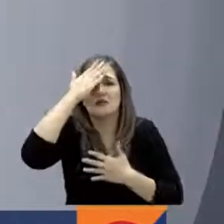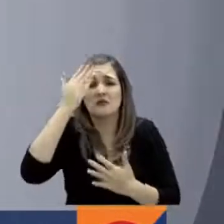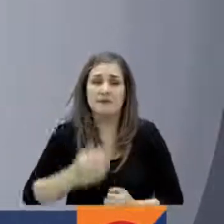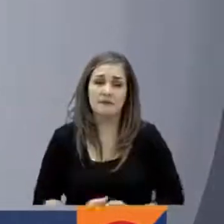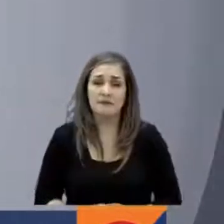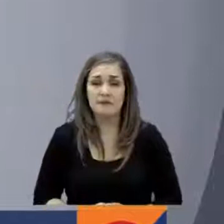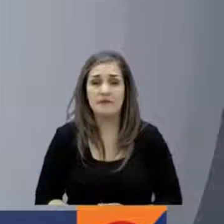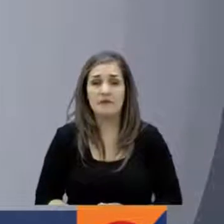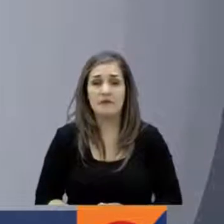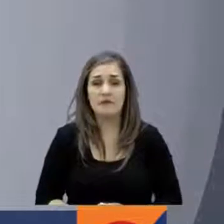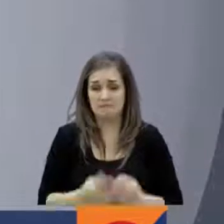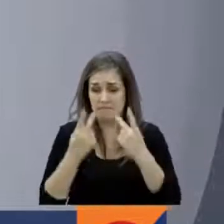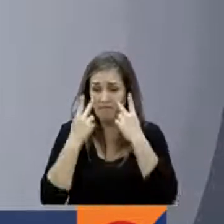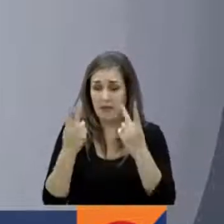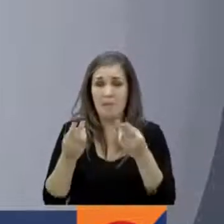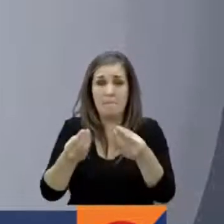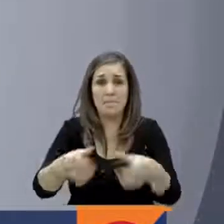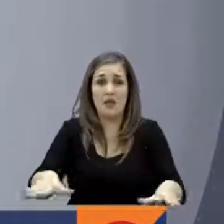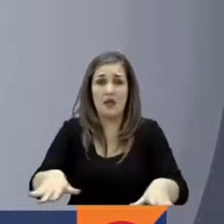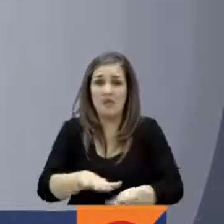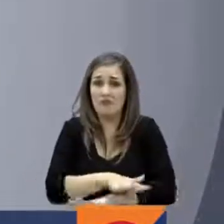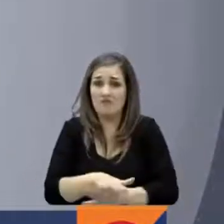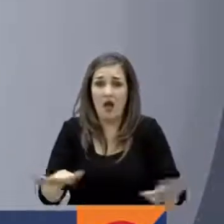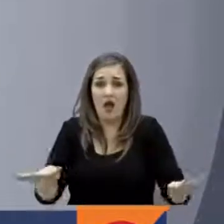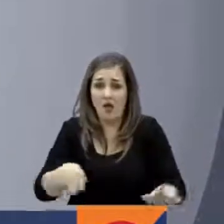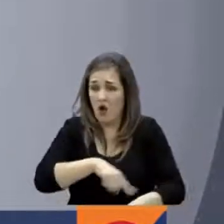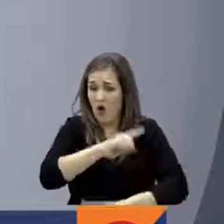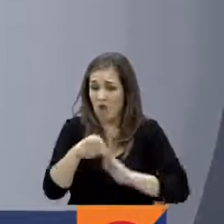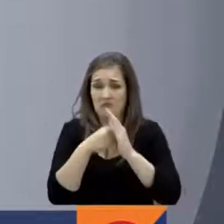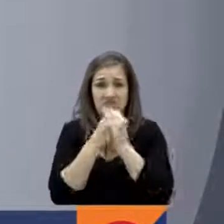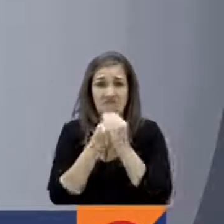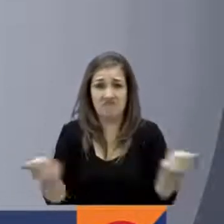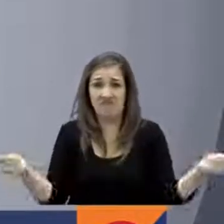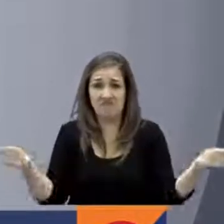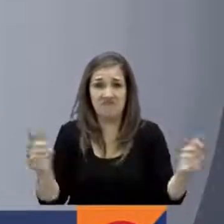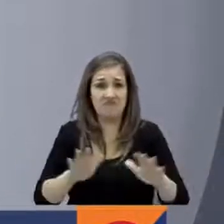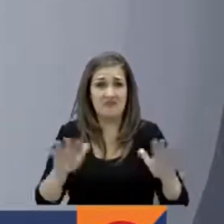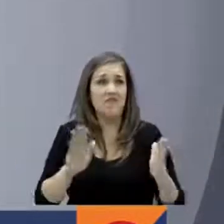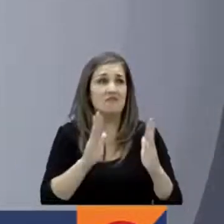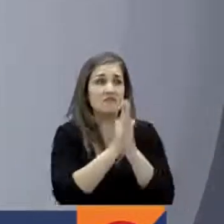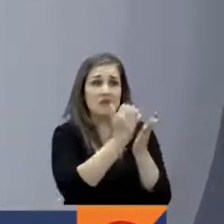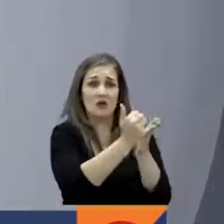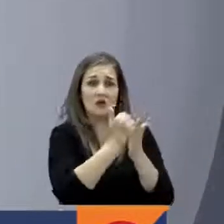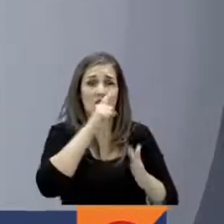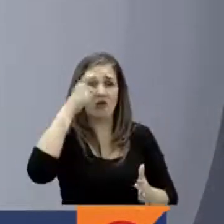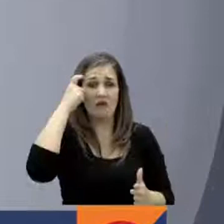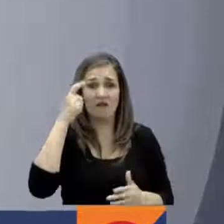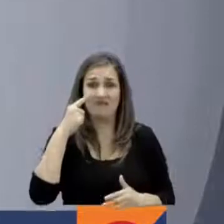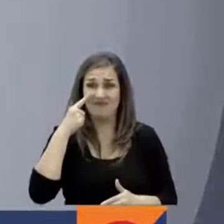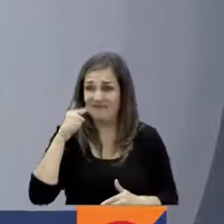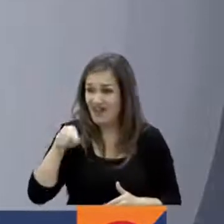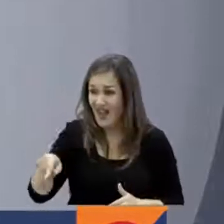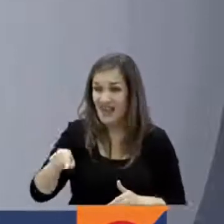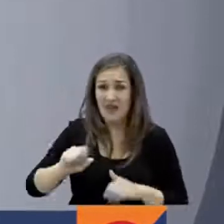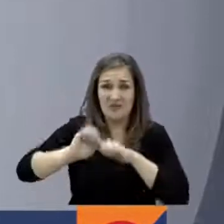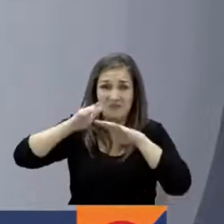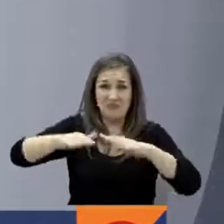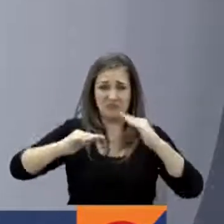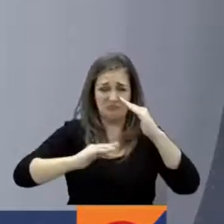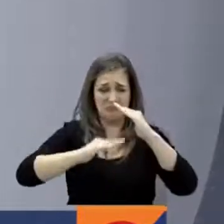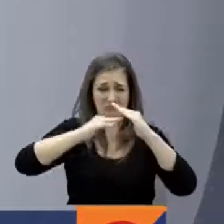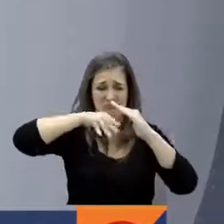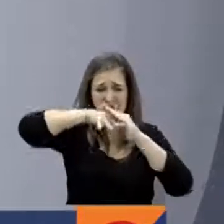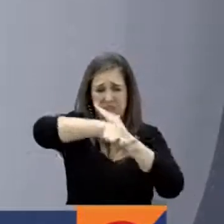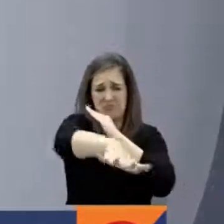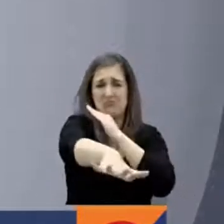muebles, no, perdí todo. Le pido la colaboración al gobierno. Se pasó el agua toda porque pues, se